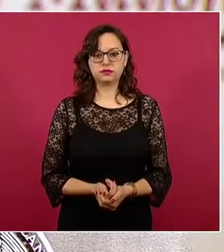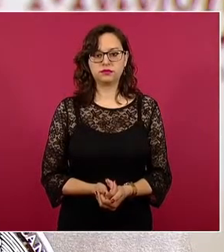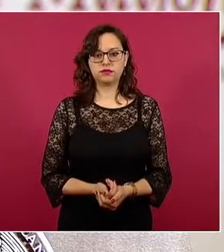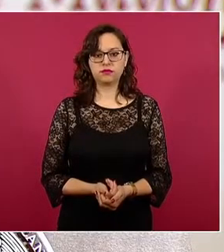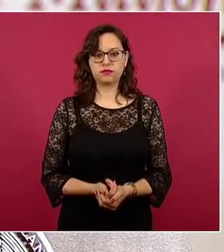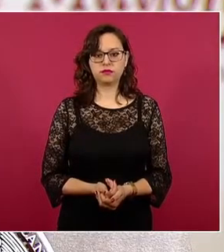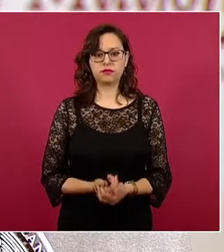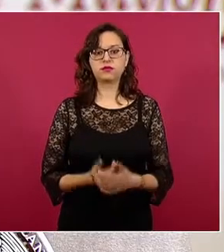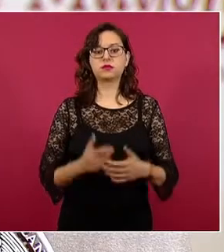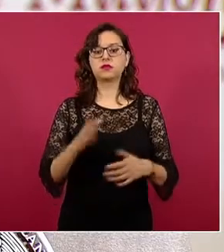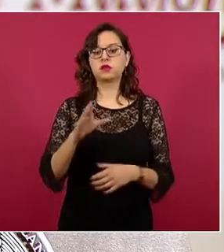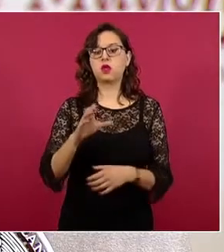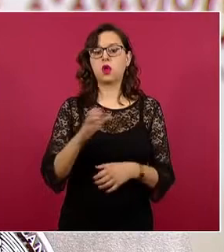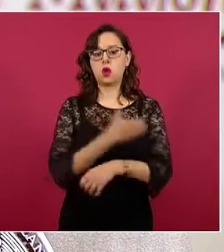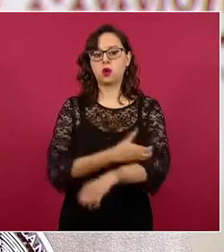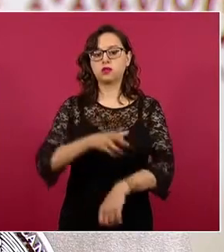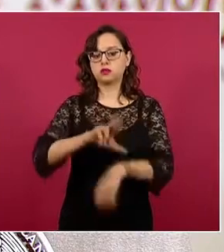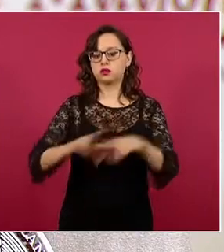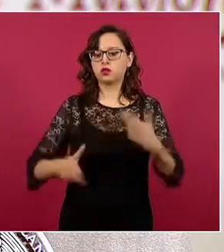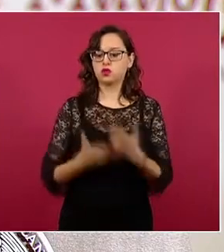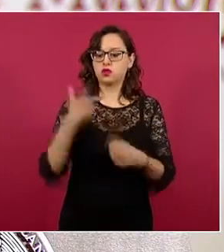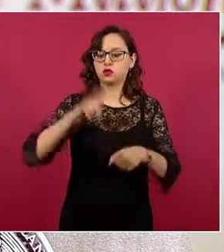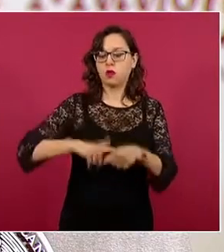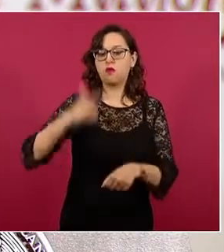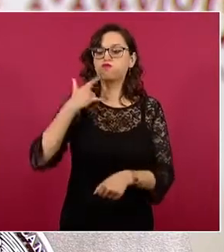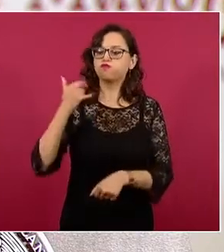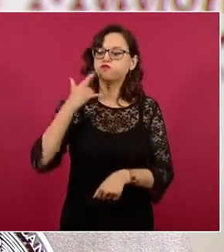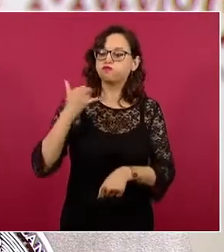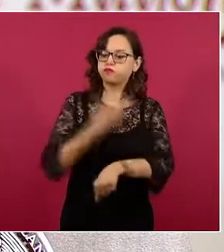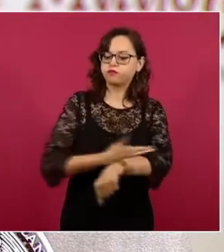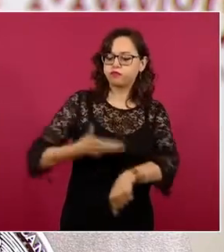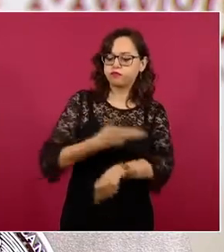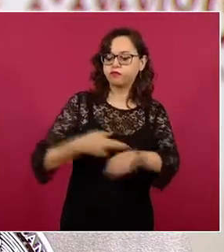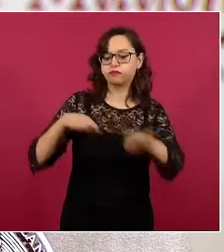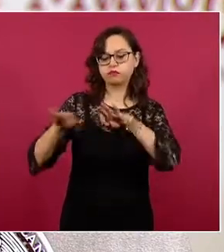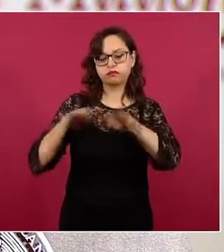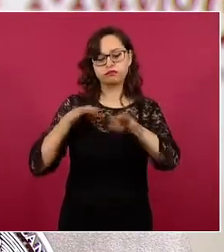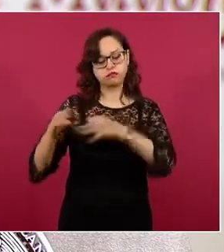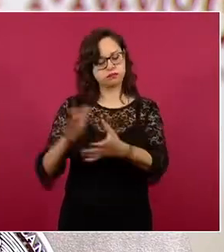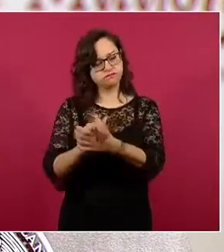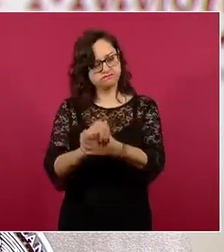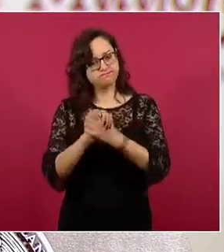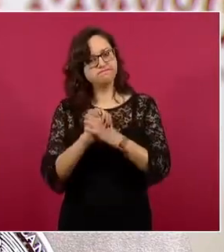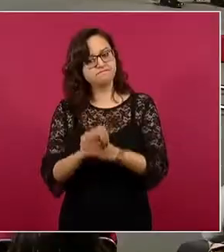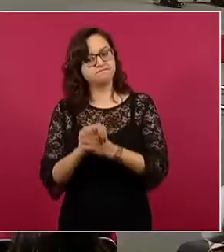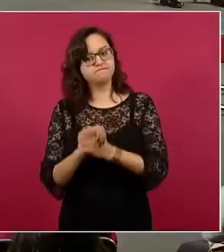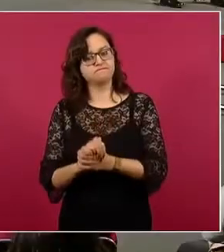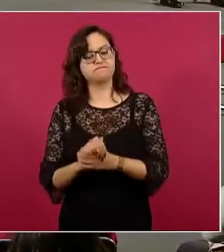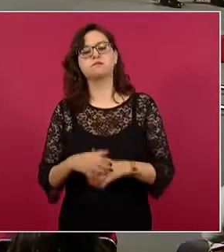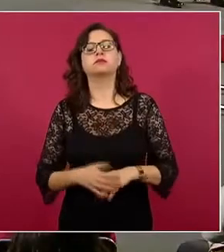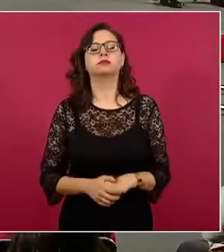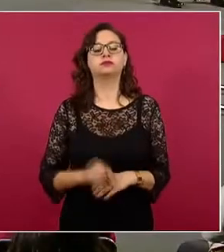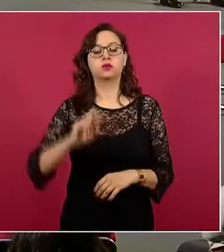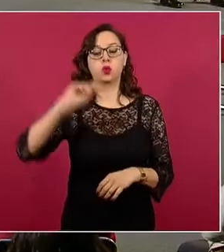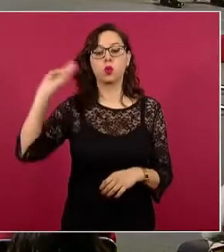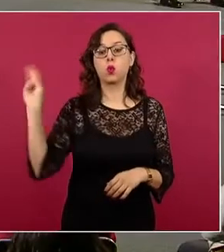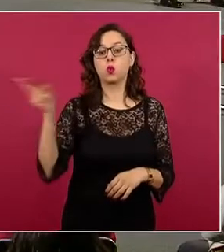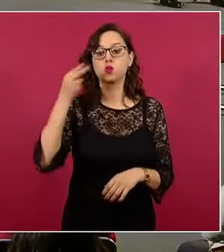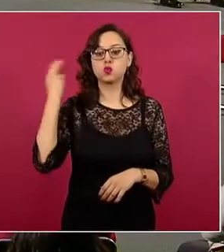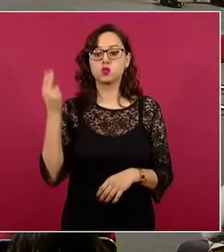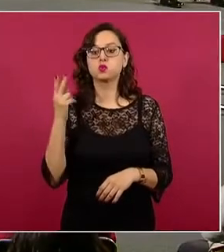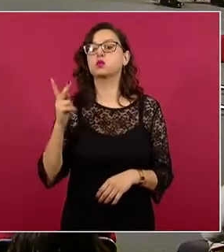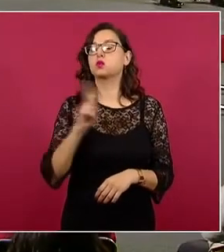compañeros de la Coordinación Nacional que están haciendo este esfuerzo. En el programa de educación media superior llegamos a 4 millones